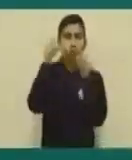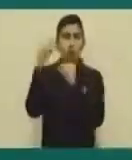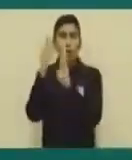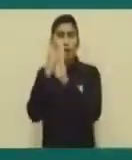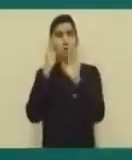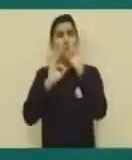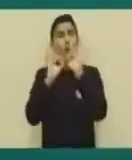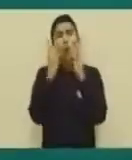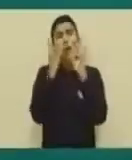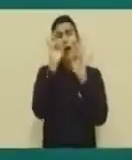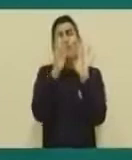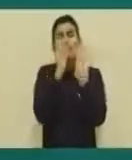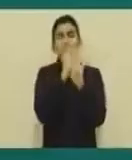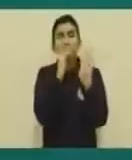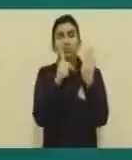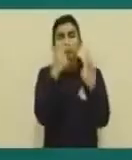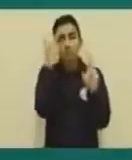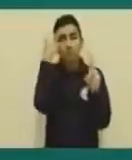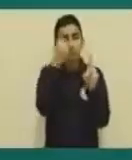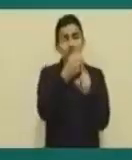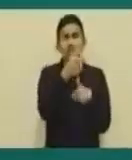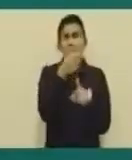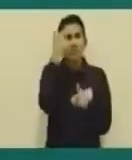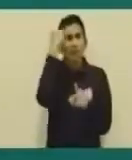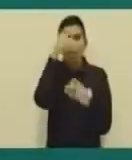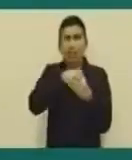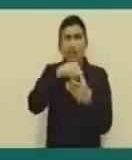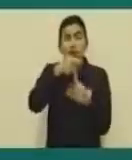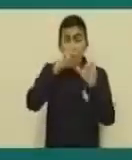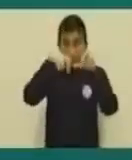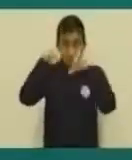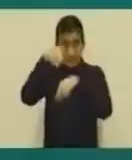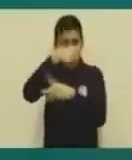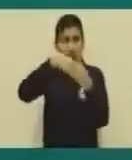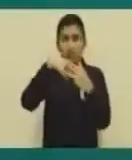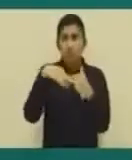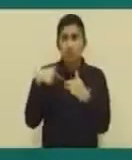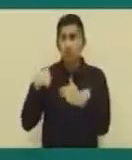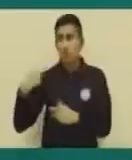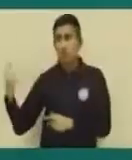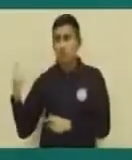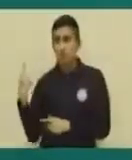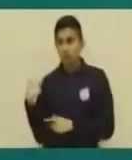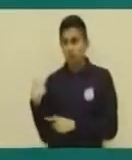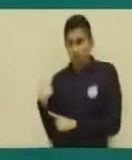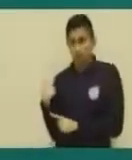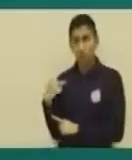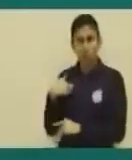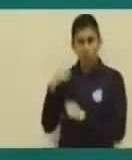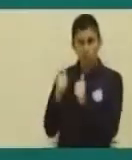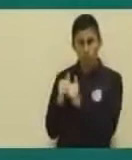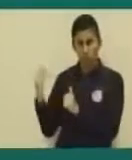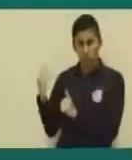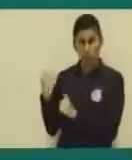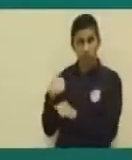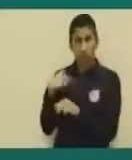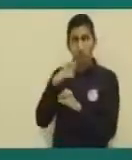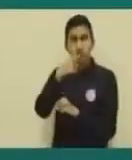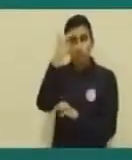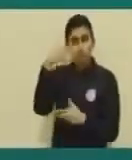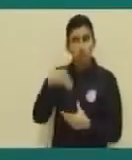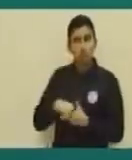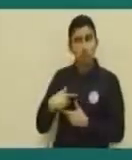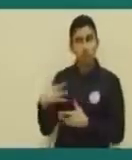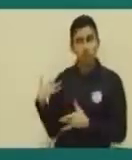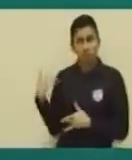utilizábamos transporte o utilizamos a veces transporte, sentimos muchas veces que las personas se acercan mucho a nosotros. Y